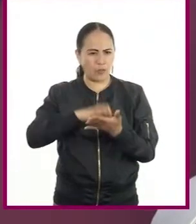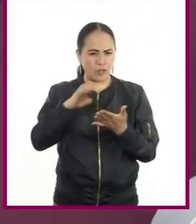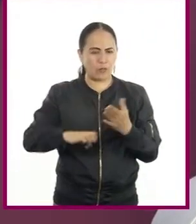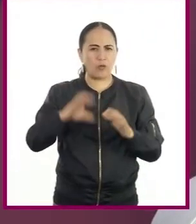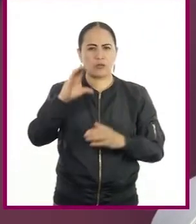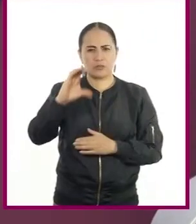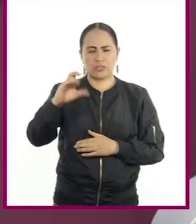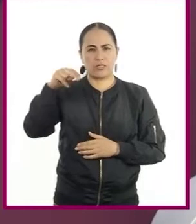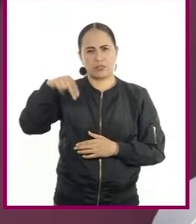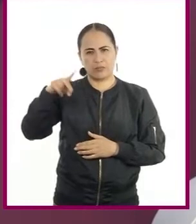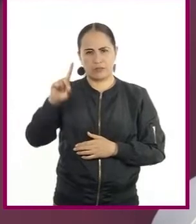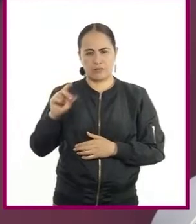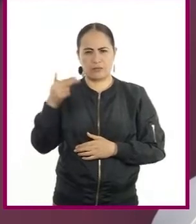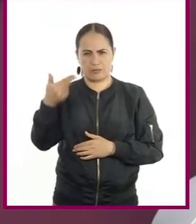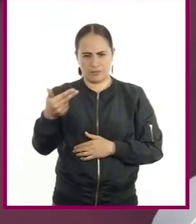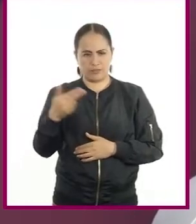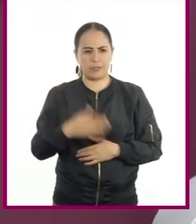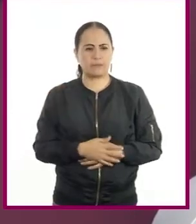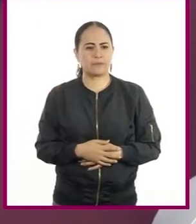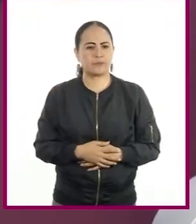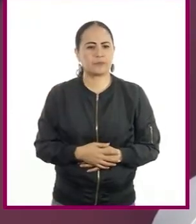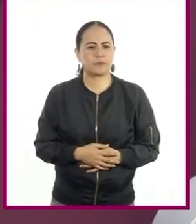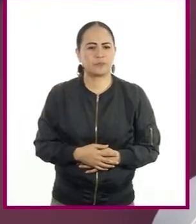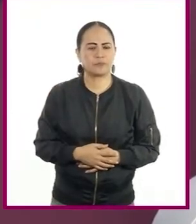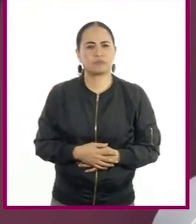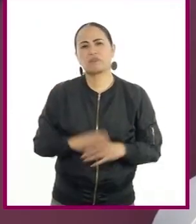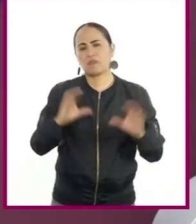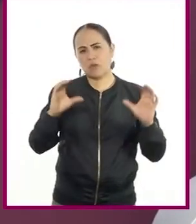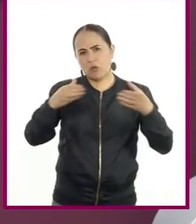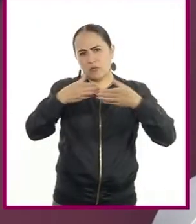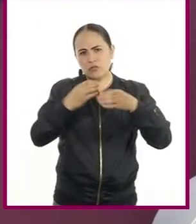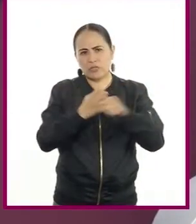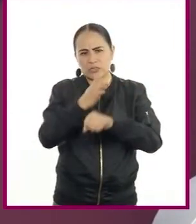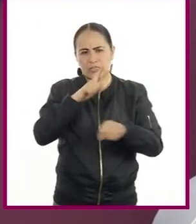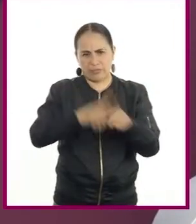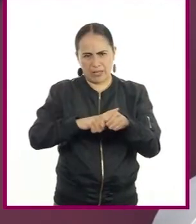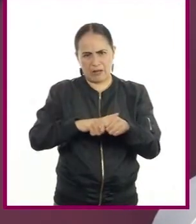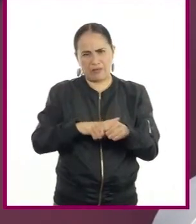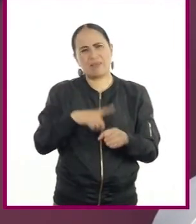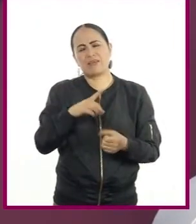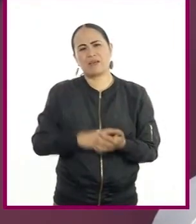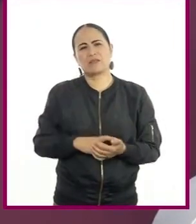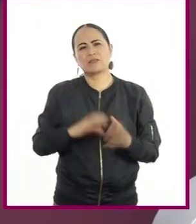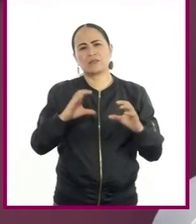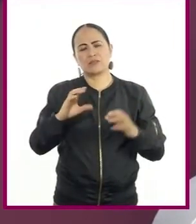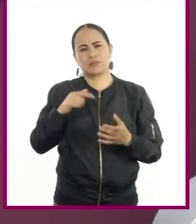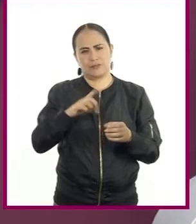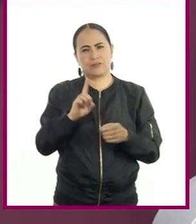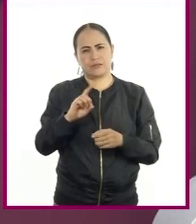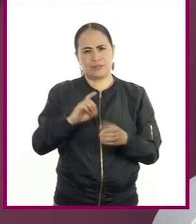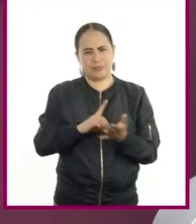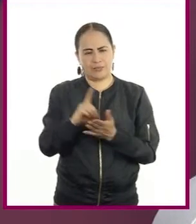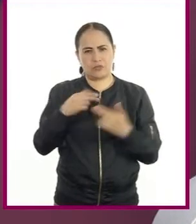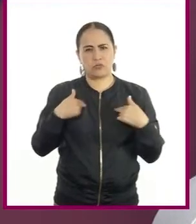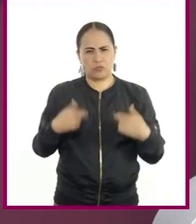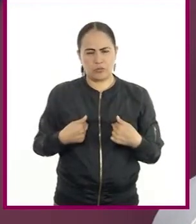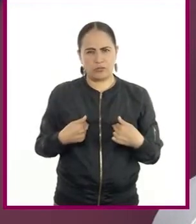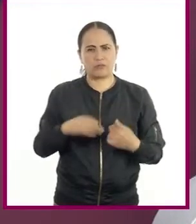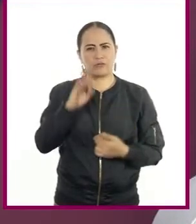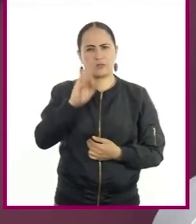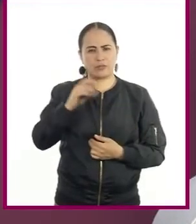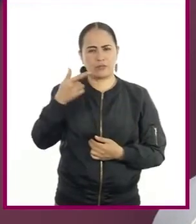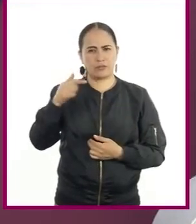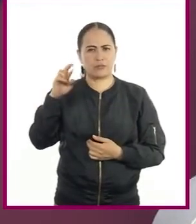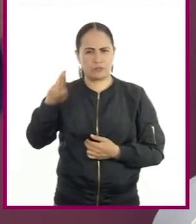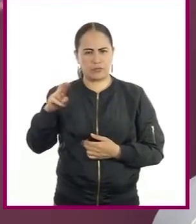Comisión Nacional de Derechos Humanos, las Comisiones Estatales de Derechos Humanos, la Fiscalía General de la República y